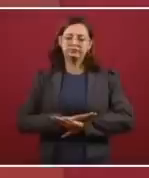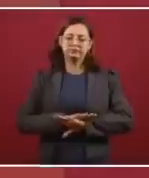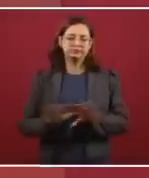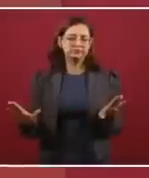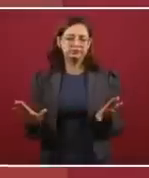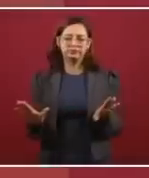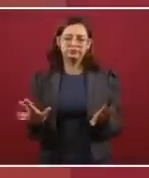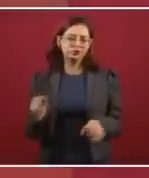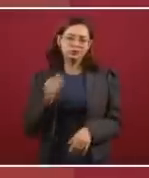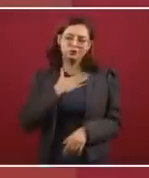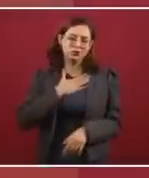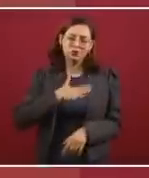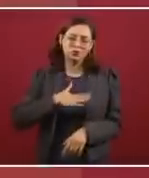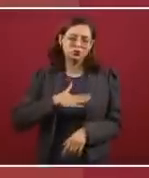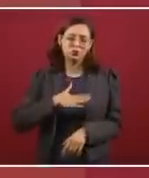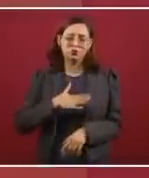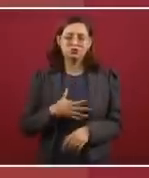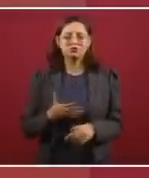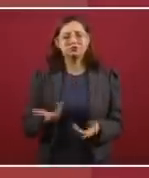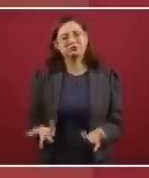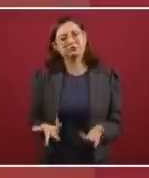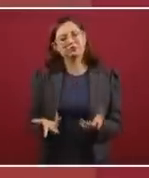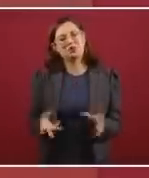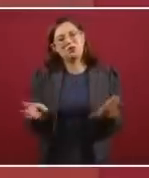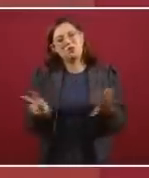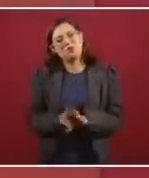porque no es justo. ¿Cómo va a ser